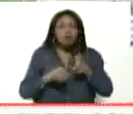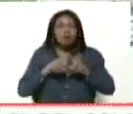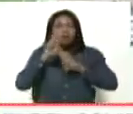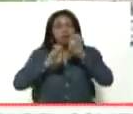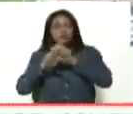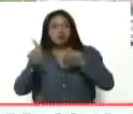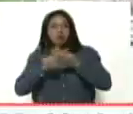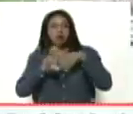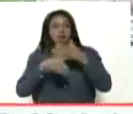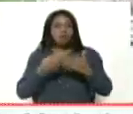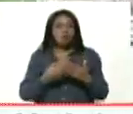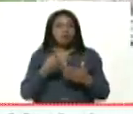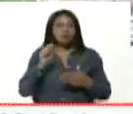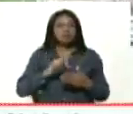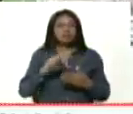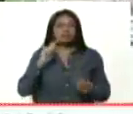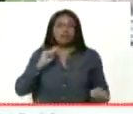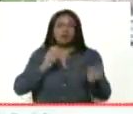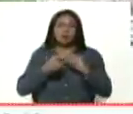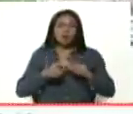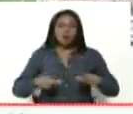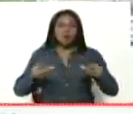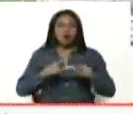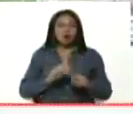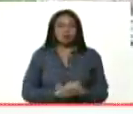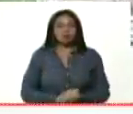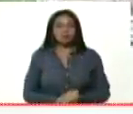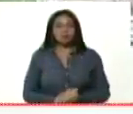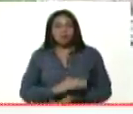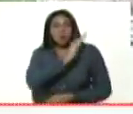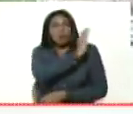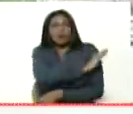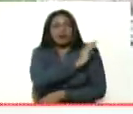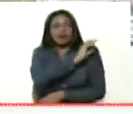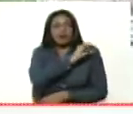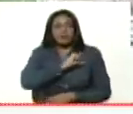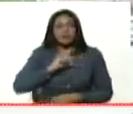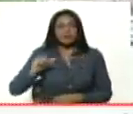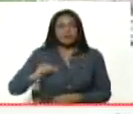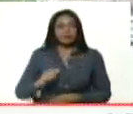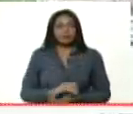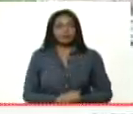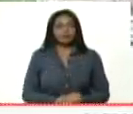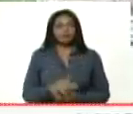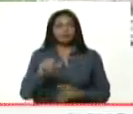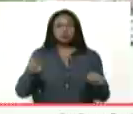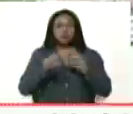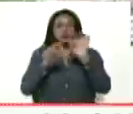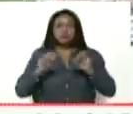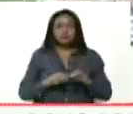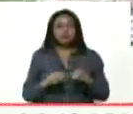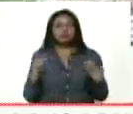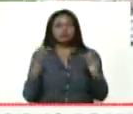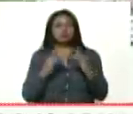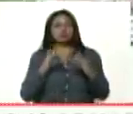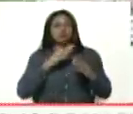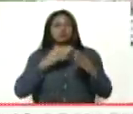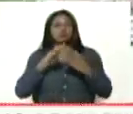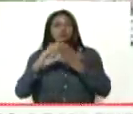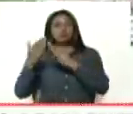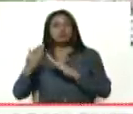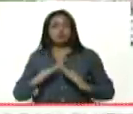y actualmente está siendo trasladado a una clínica privada. Es igualmente de transmisión